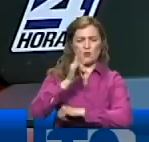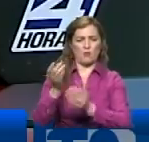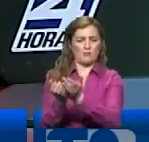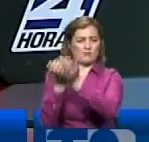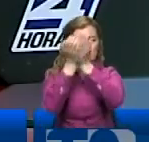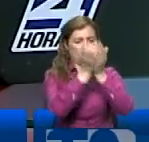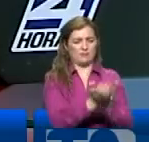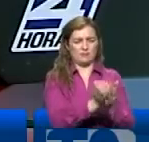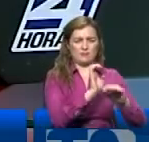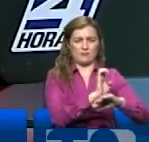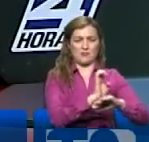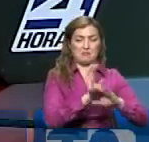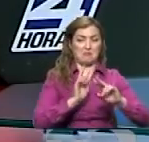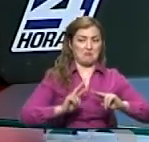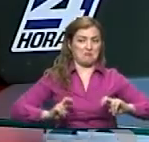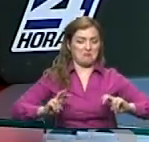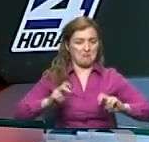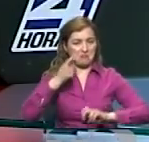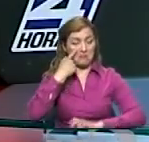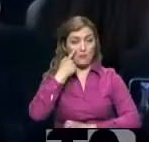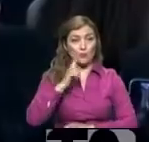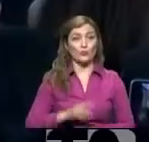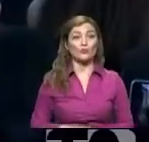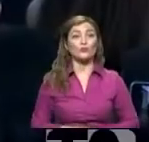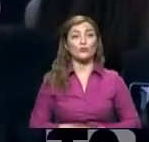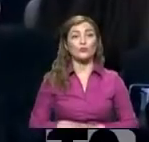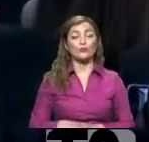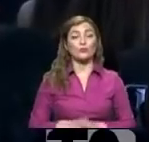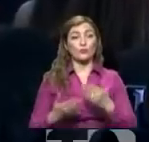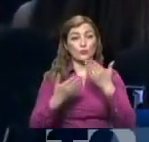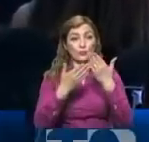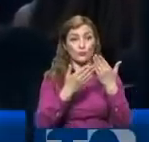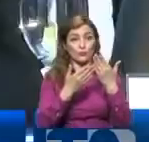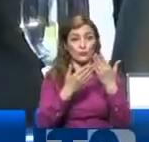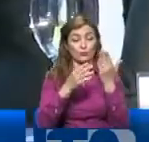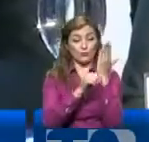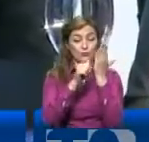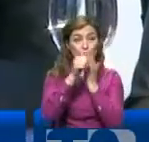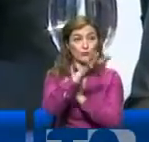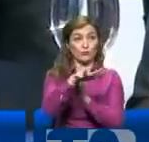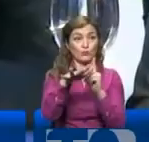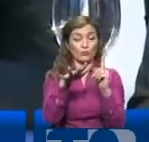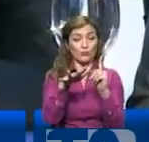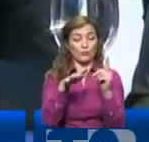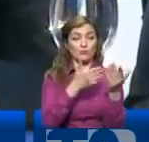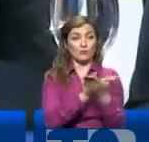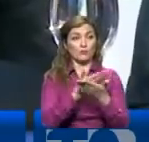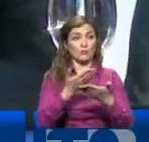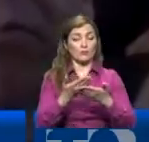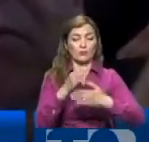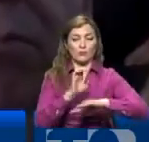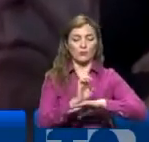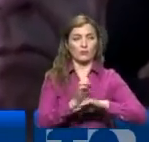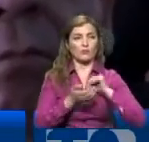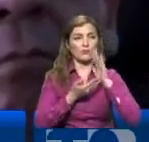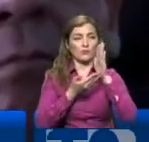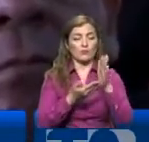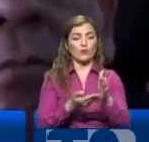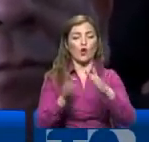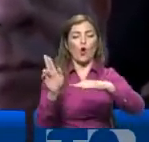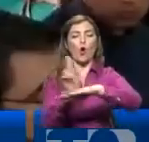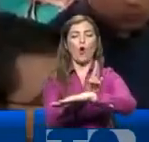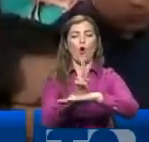las investigaciones correspondientes. En un evento en el que el Ministerio de Ambiente expuso al Ecuador como referente en